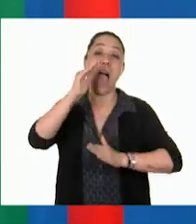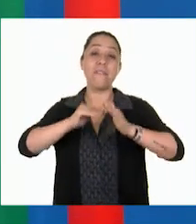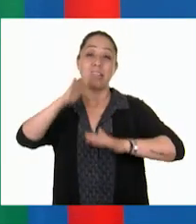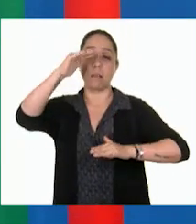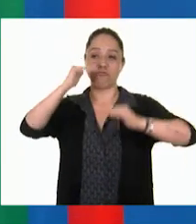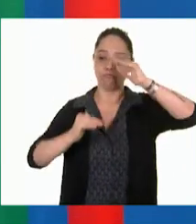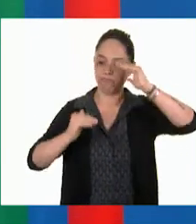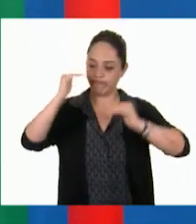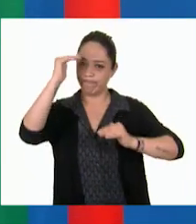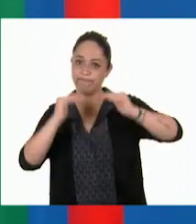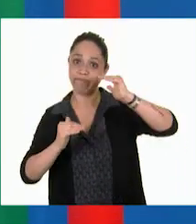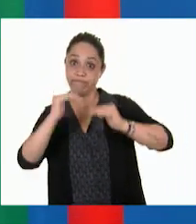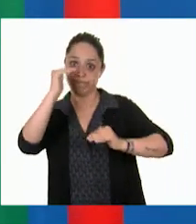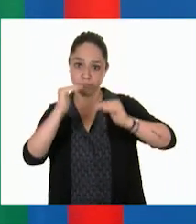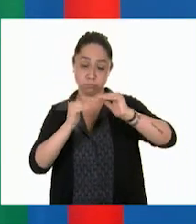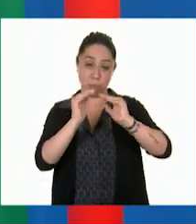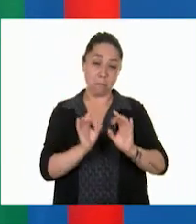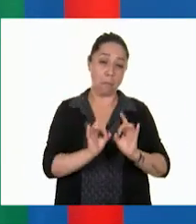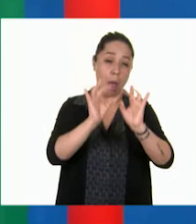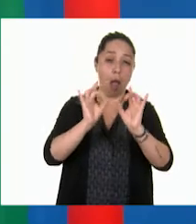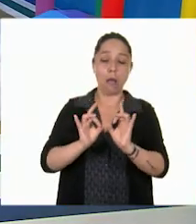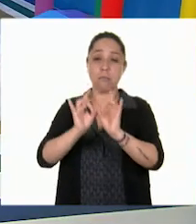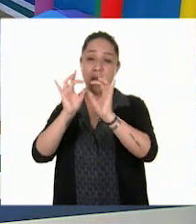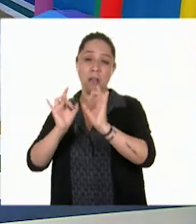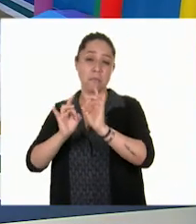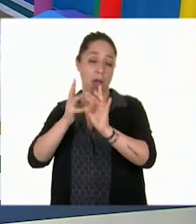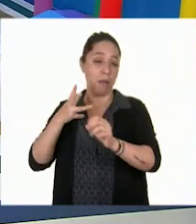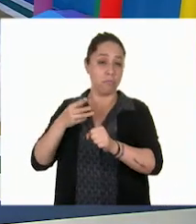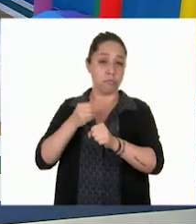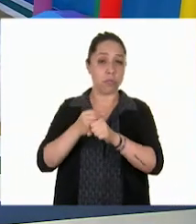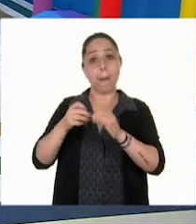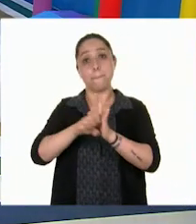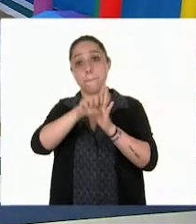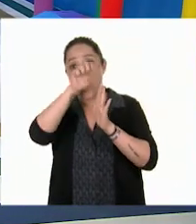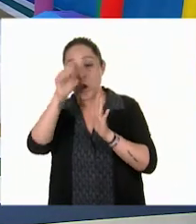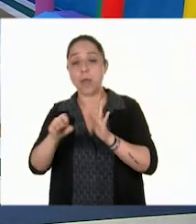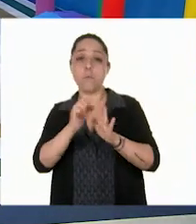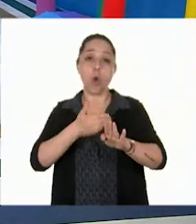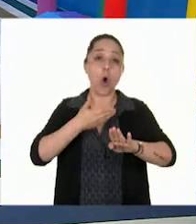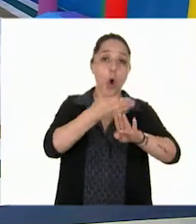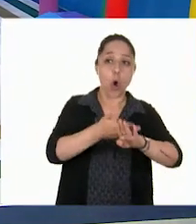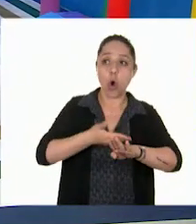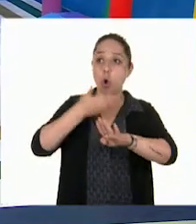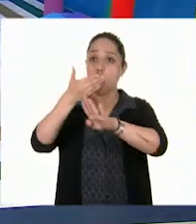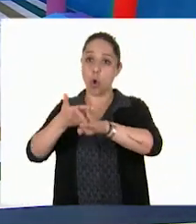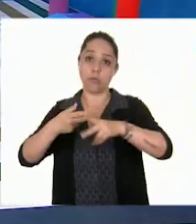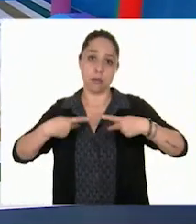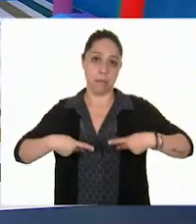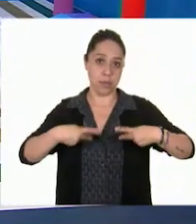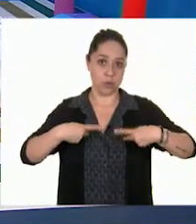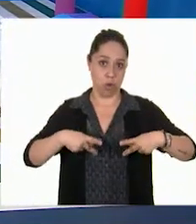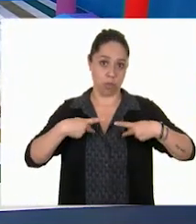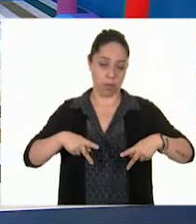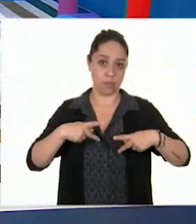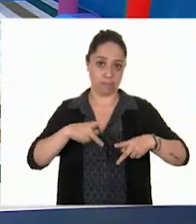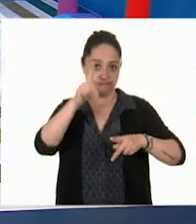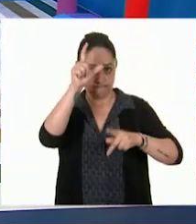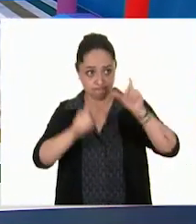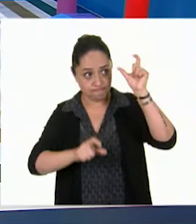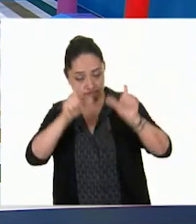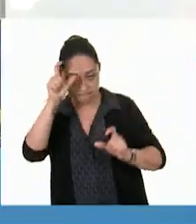provocan daños irreparables, como por ejemplo, lastiman la dignidad e integridad de las personas. Muy